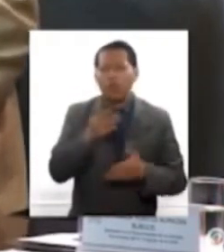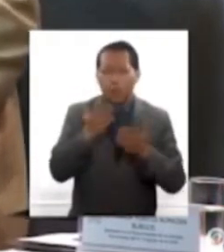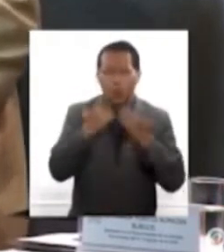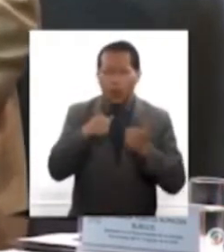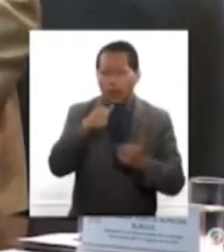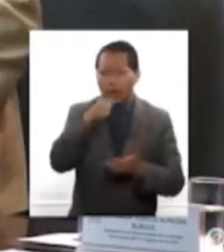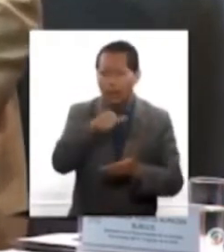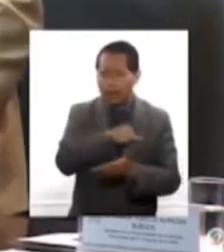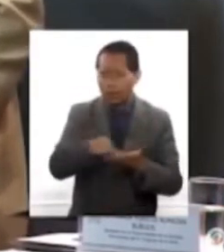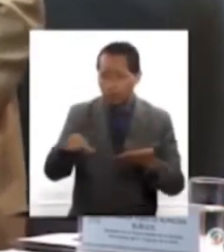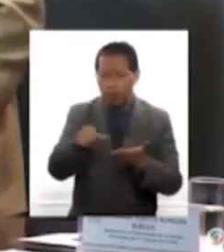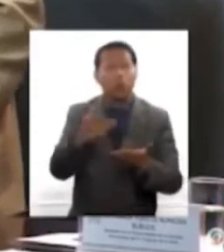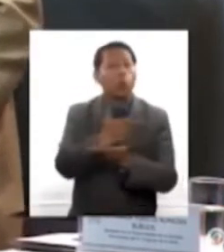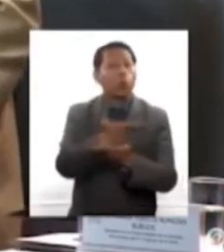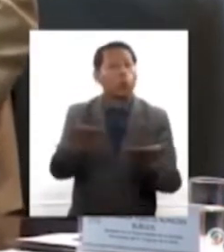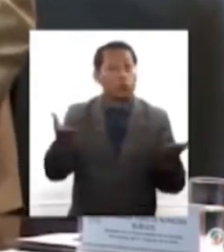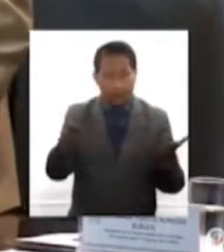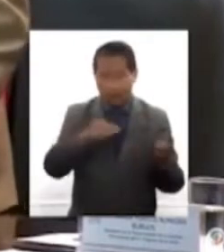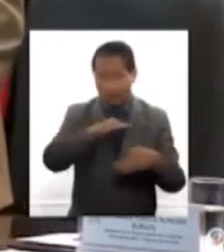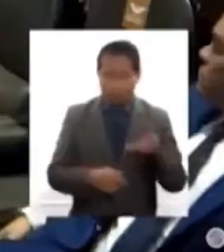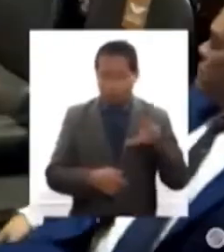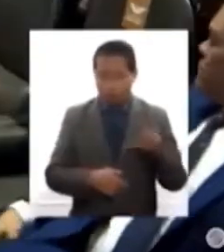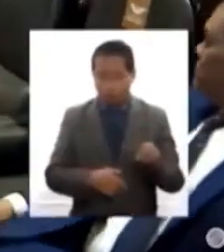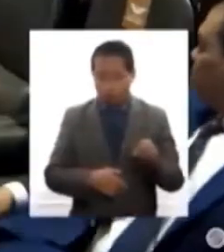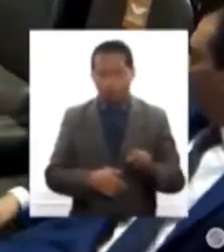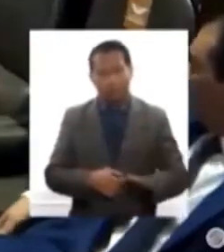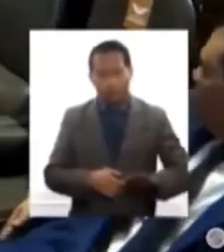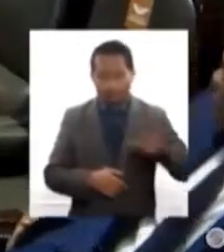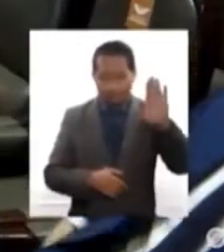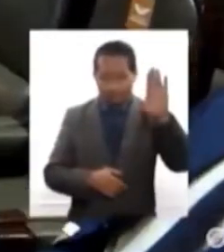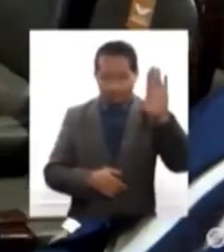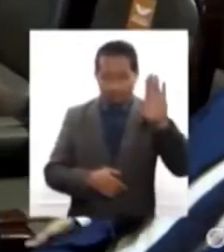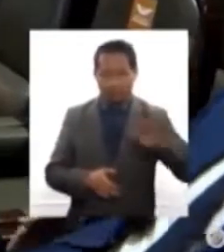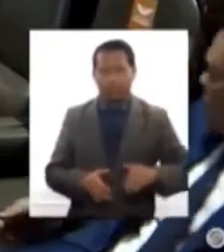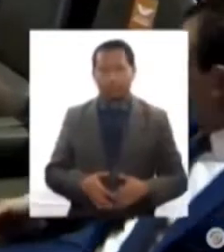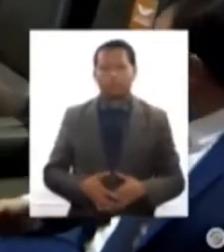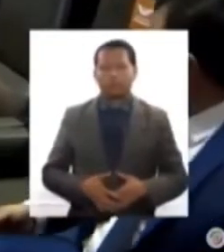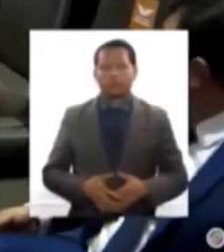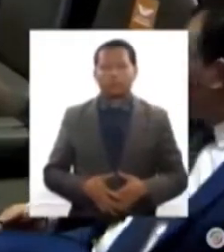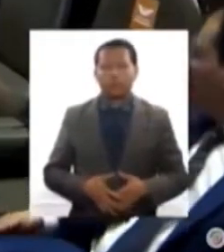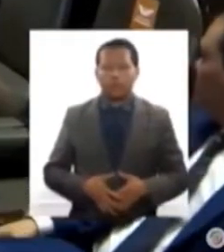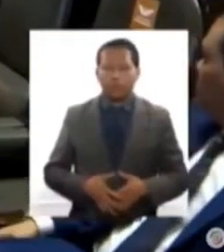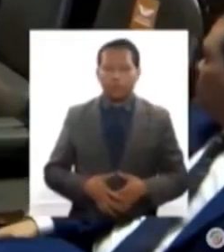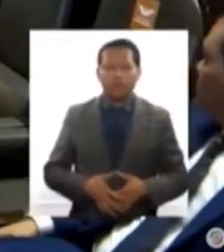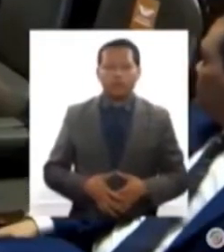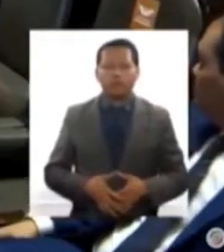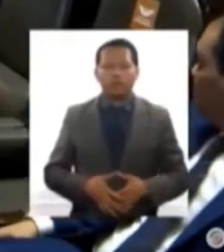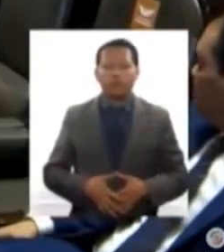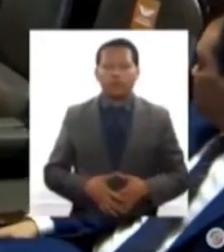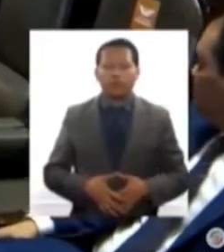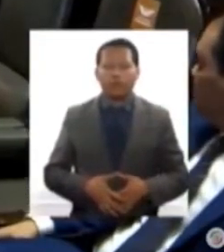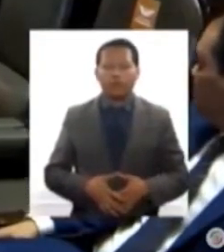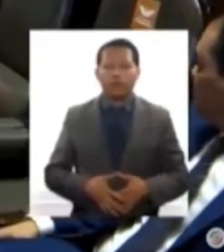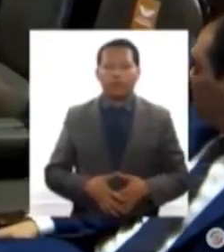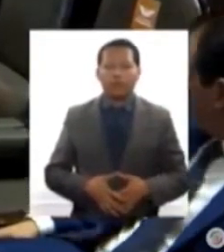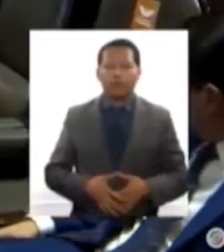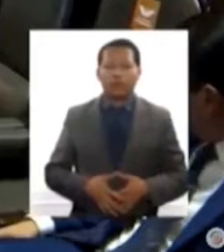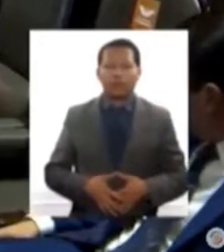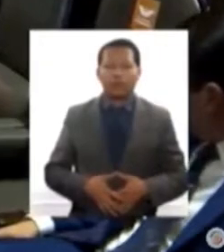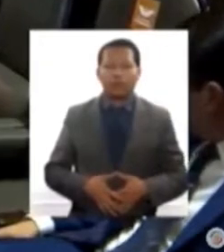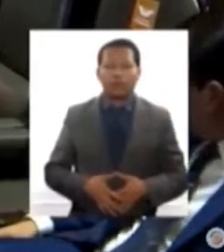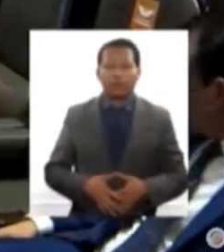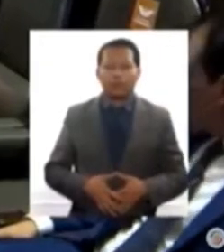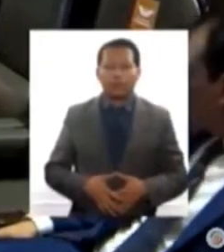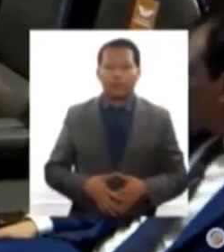técnica parlamentaria, no era posible su intervención, y el pleno, cuando se sometió a consideración, la mayoría votó porque no